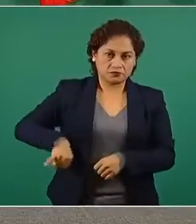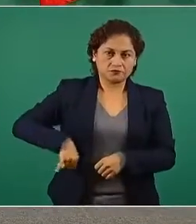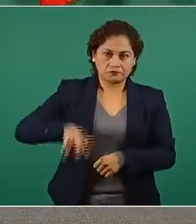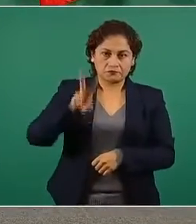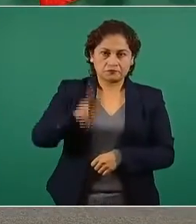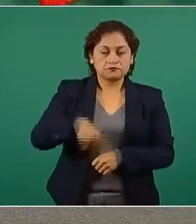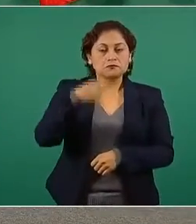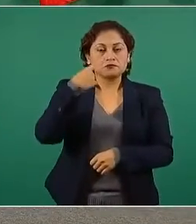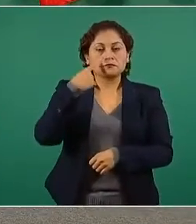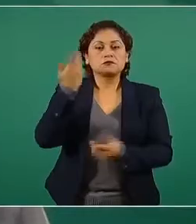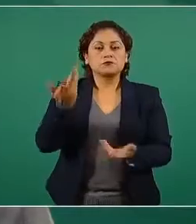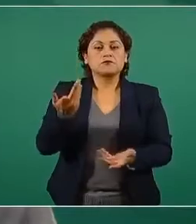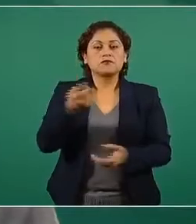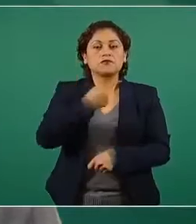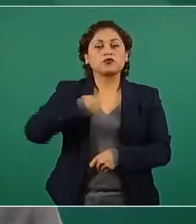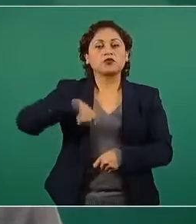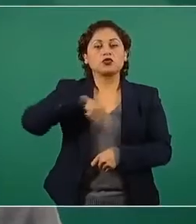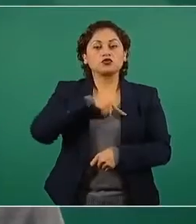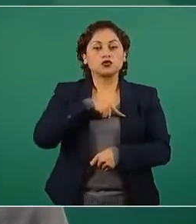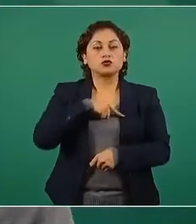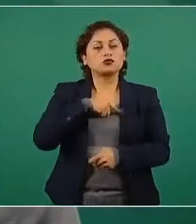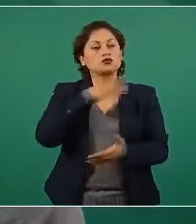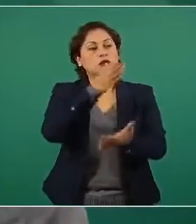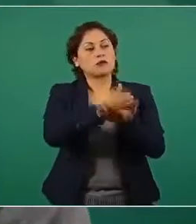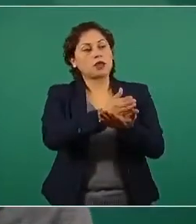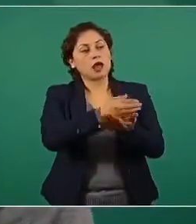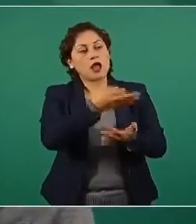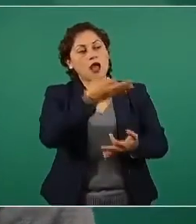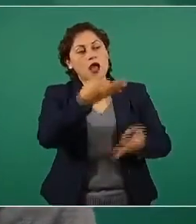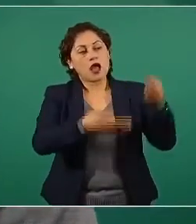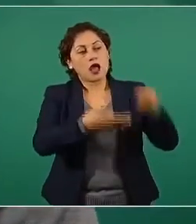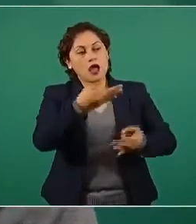en donde siempre perdemos,